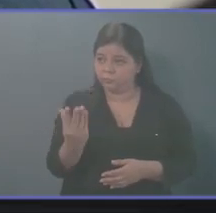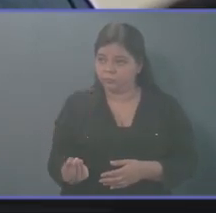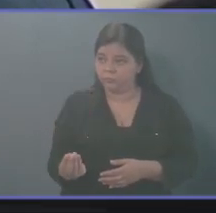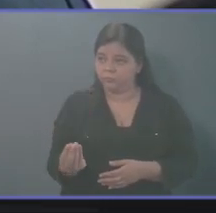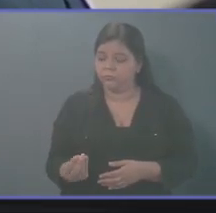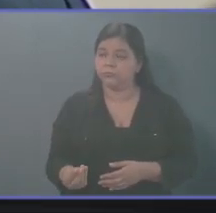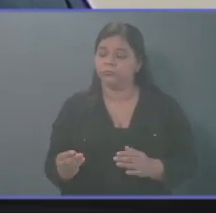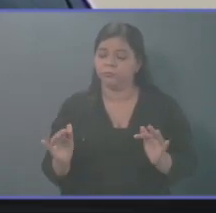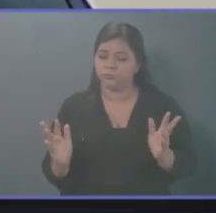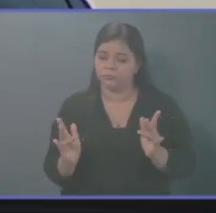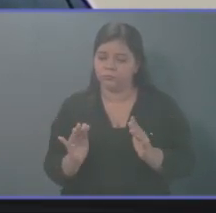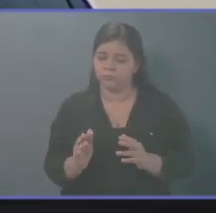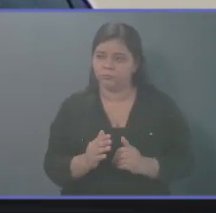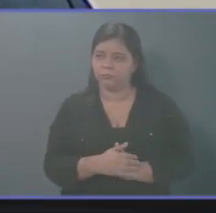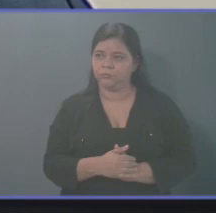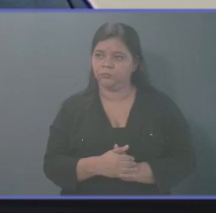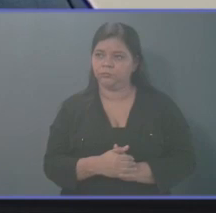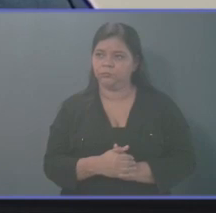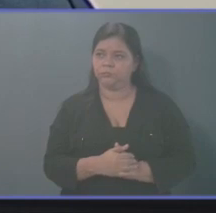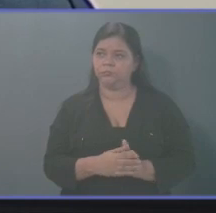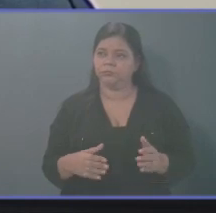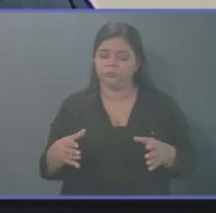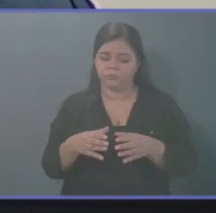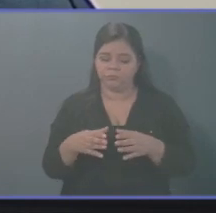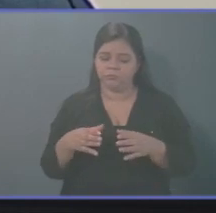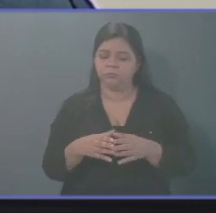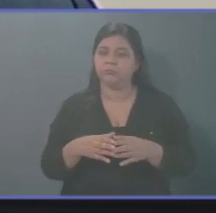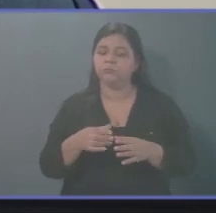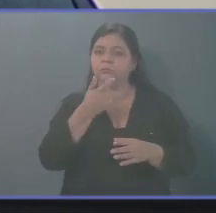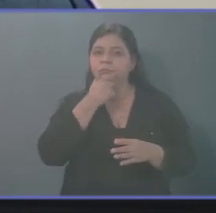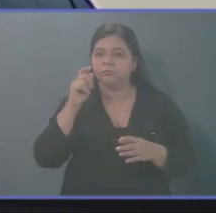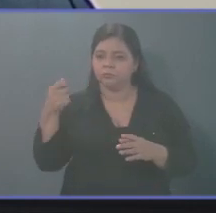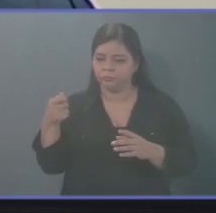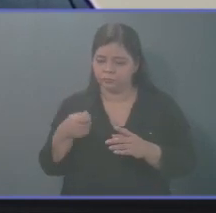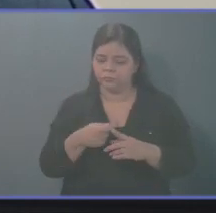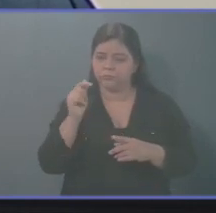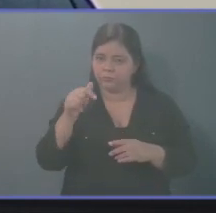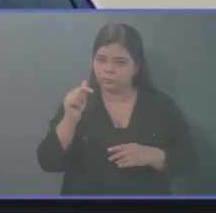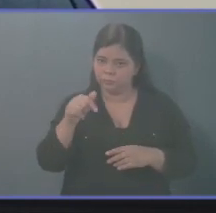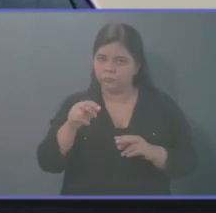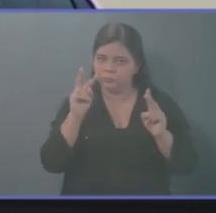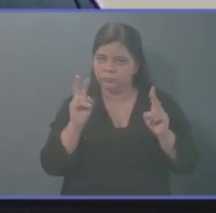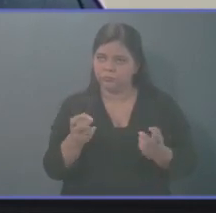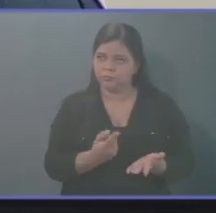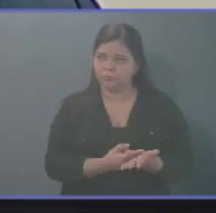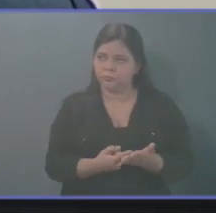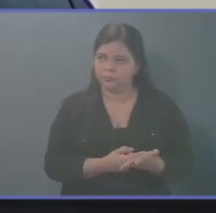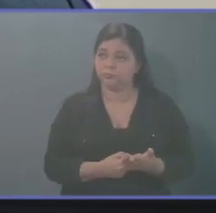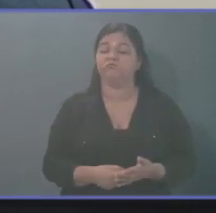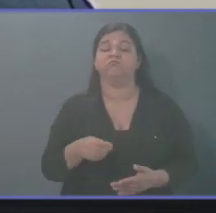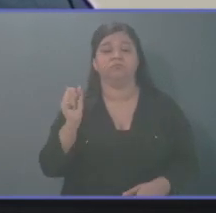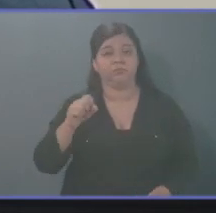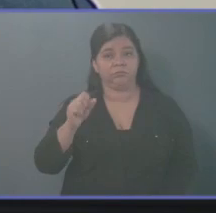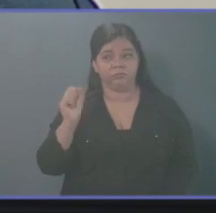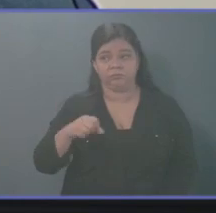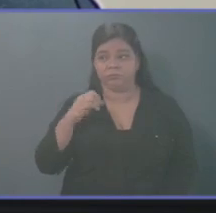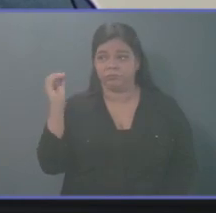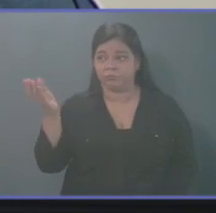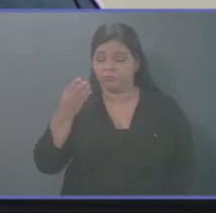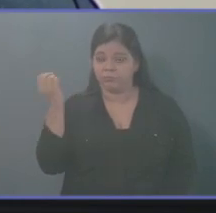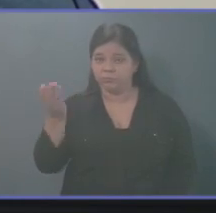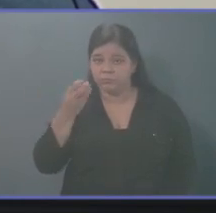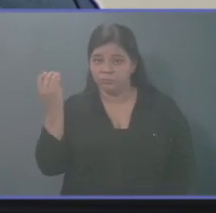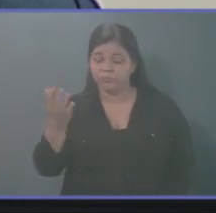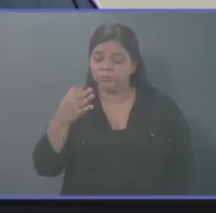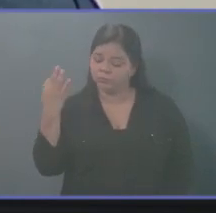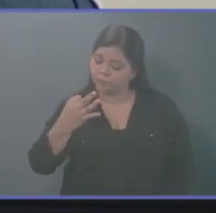se reúna la Comisión de Pensiones para ver este tema. Porque si es de urgencia y la gente